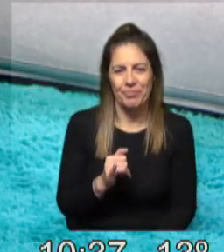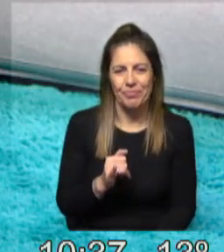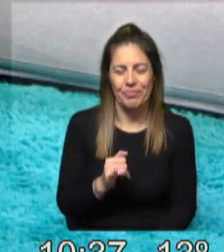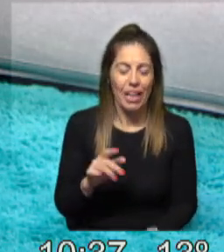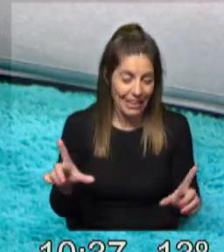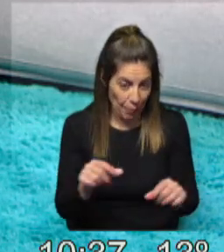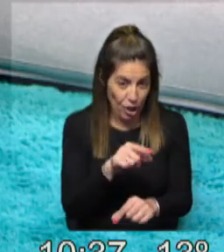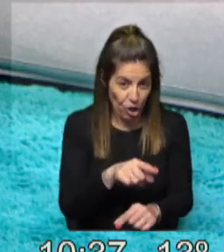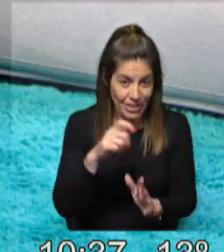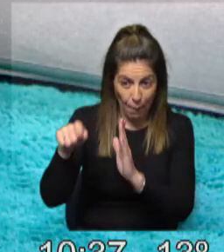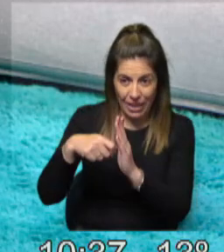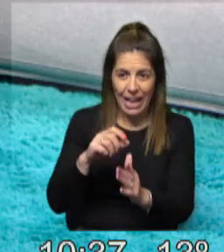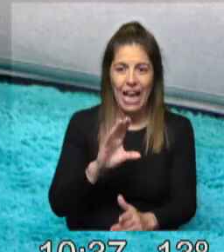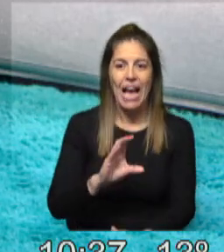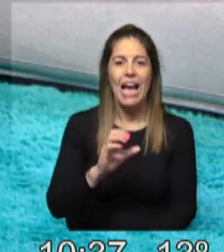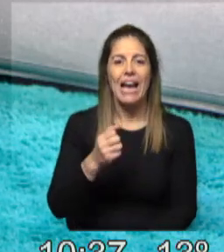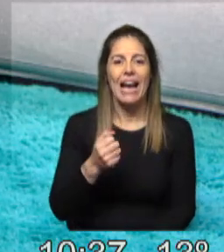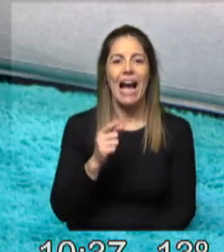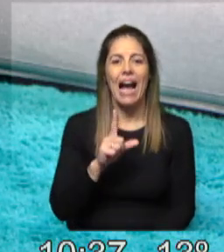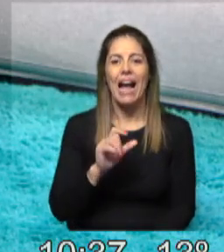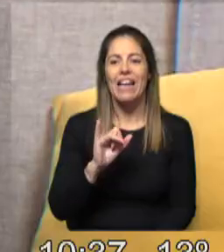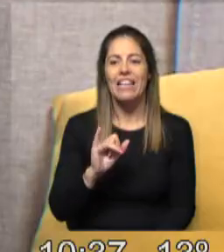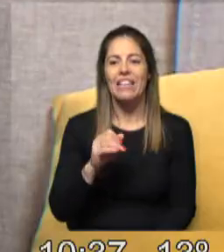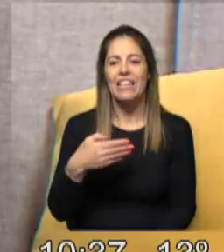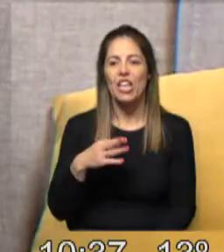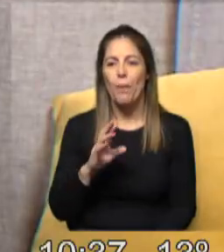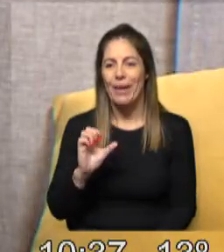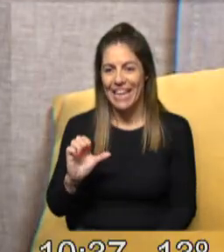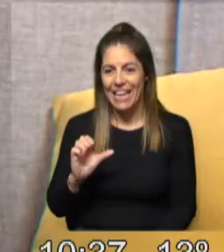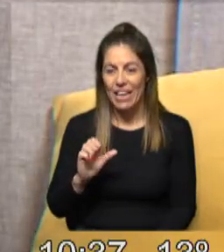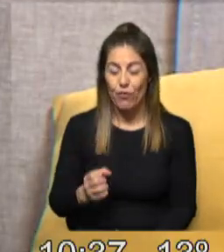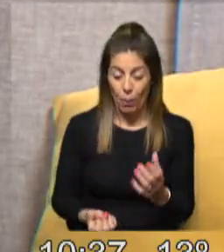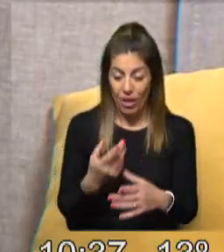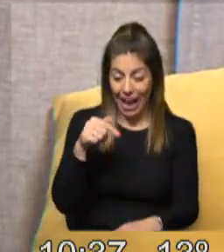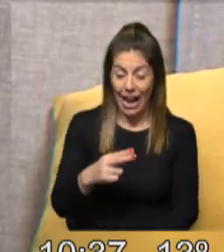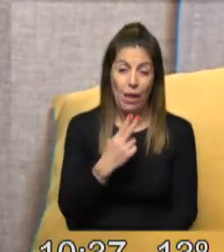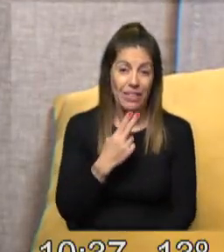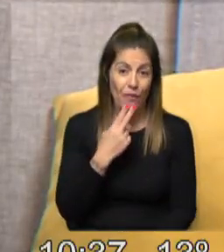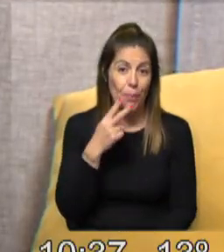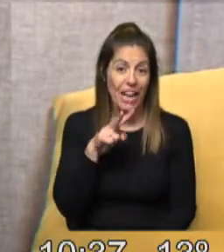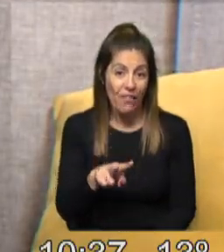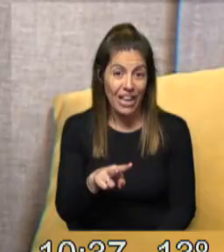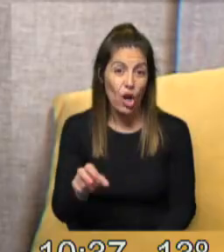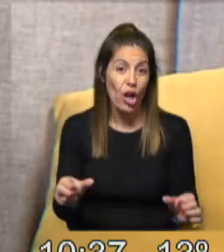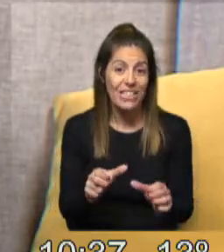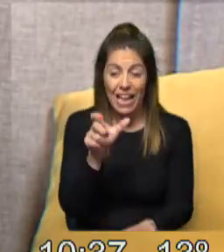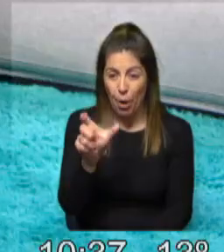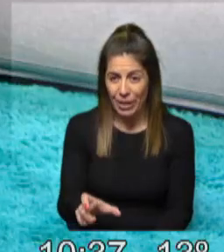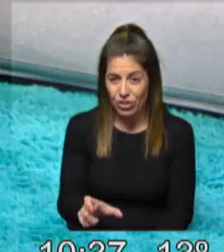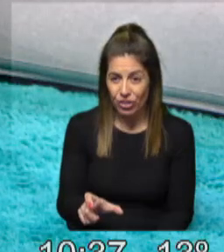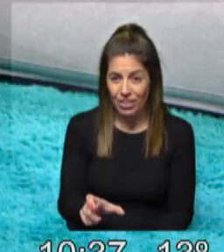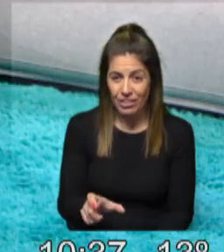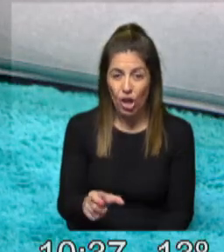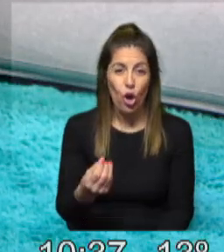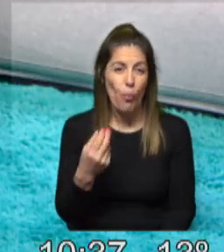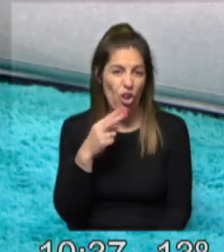cierro lo de esa película. Calibre fue estrenada acá en Netflix para ver cómo reaccionaba el público. Y el público reaccionó... un